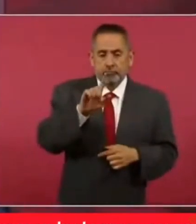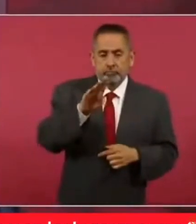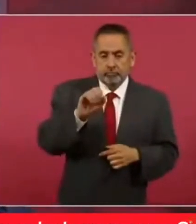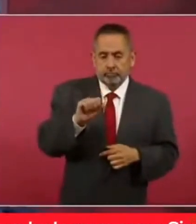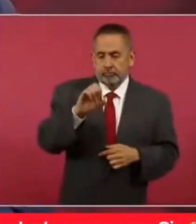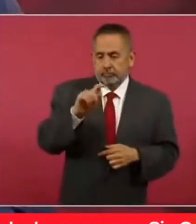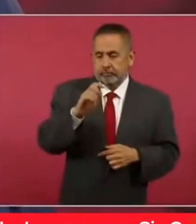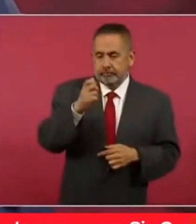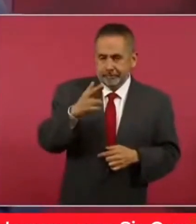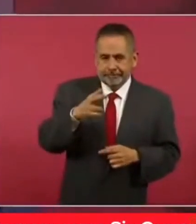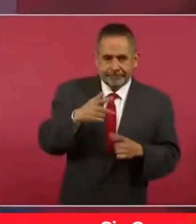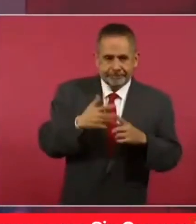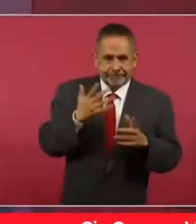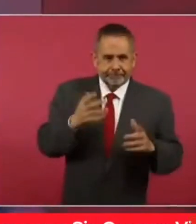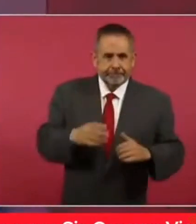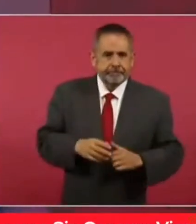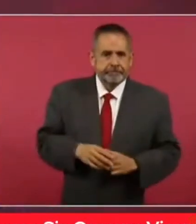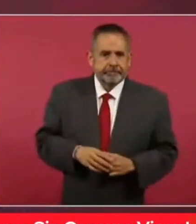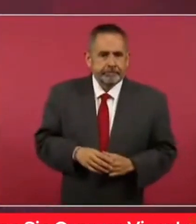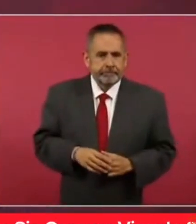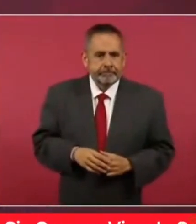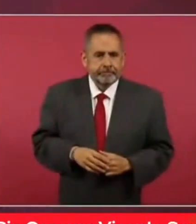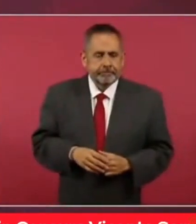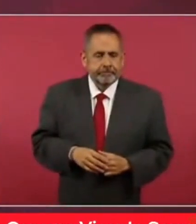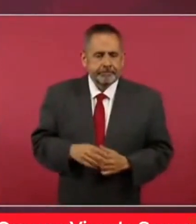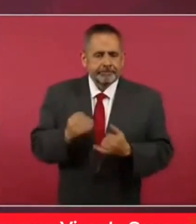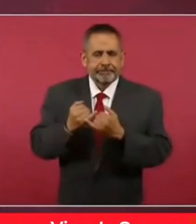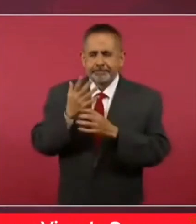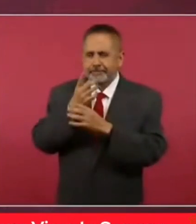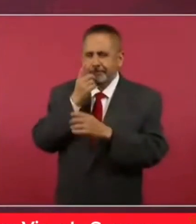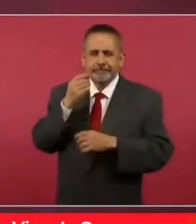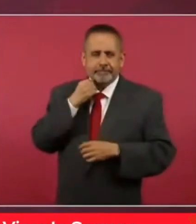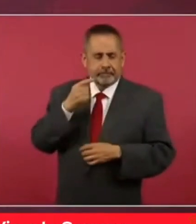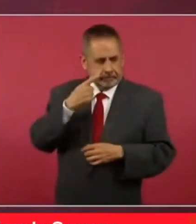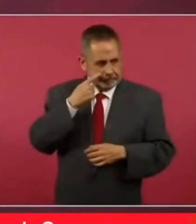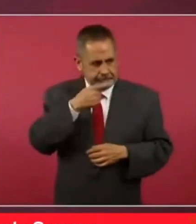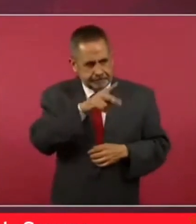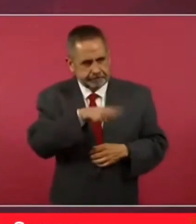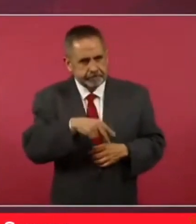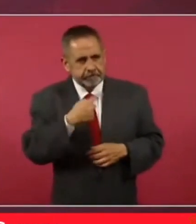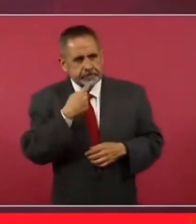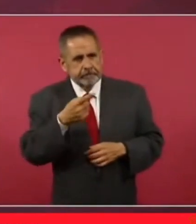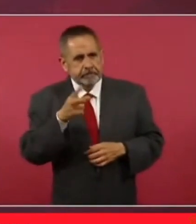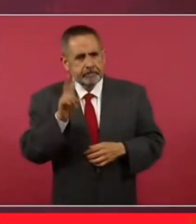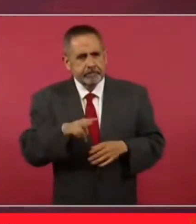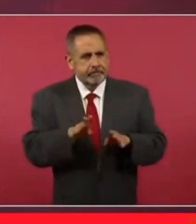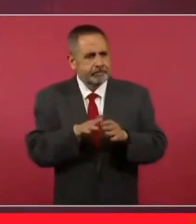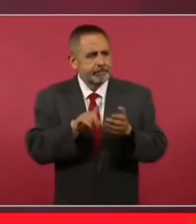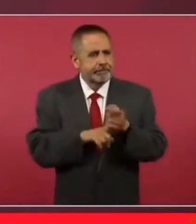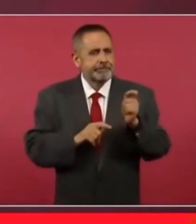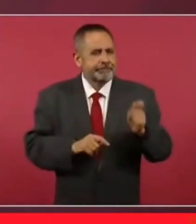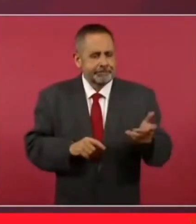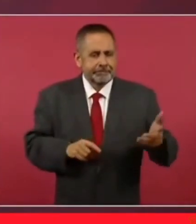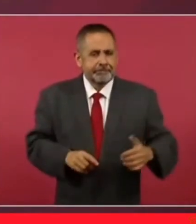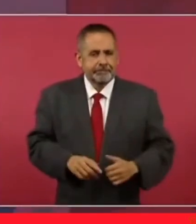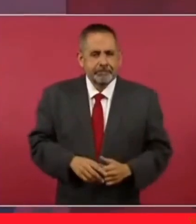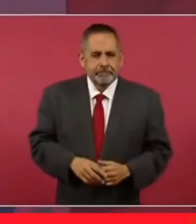dicen los abogados, la había recomendado. Que diga si es cierto como lo es.